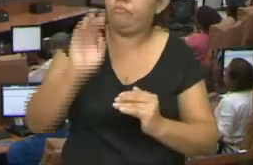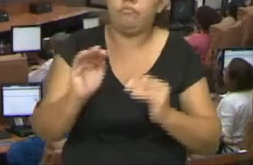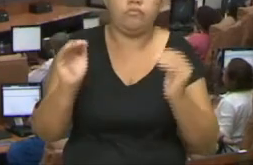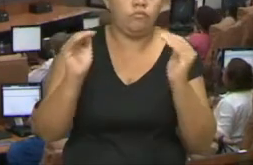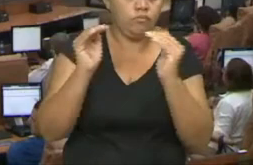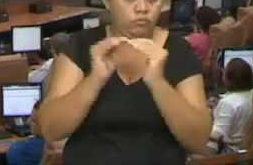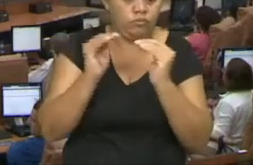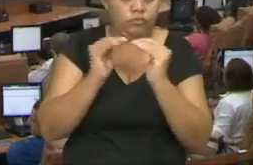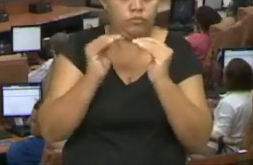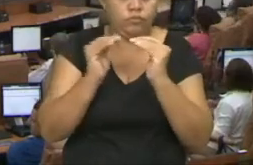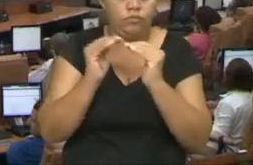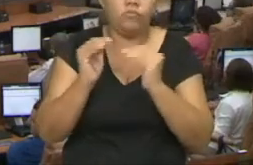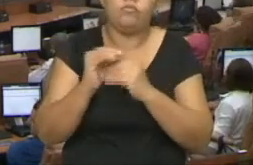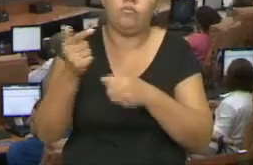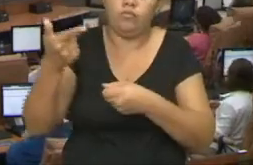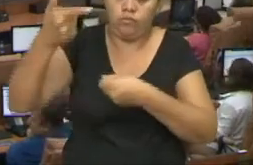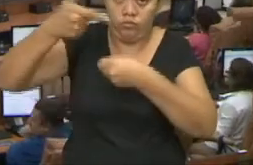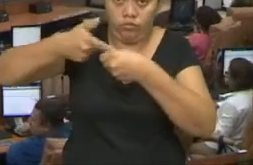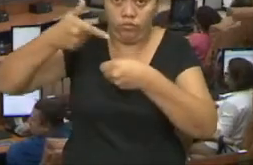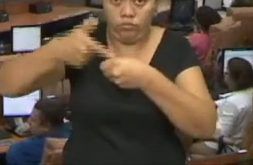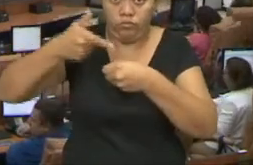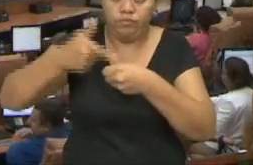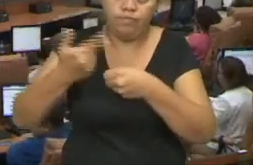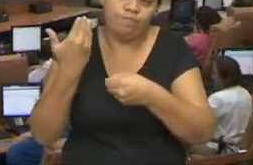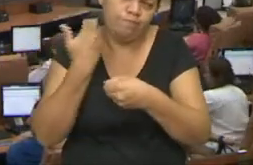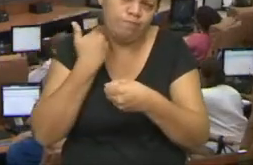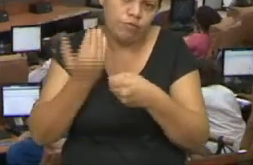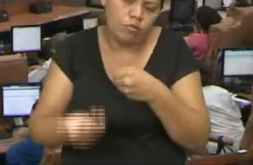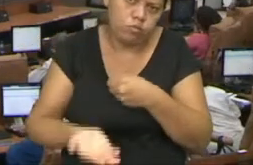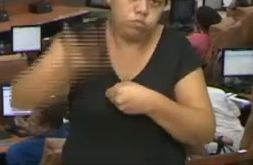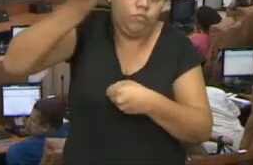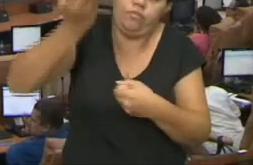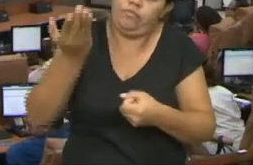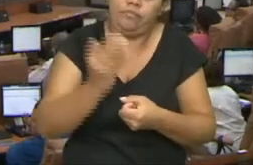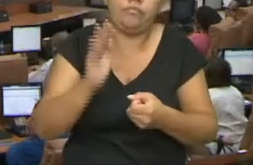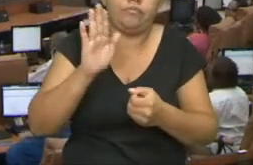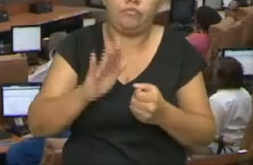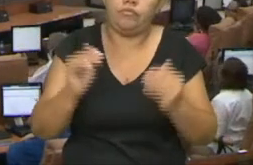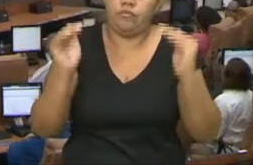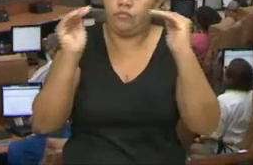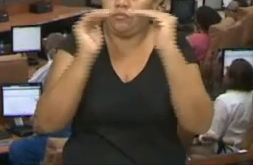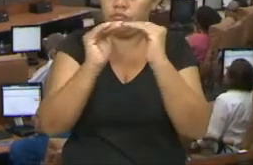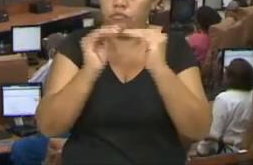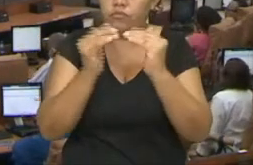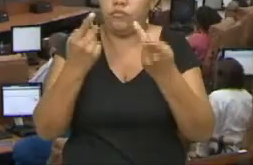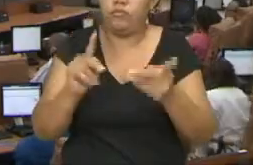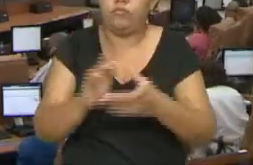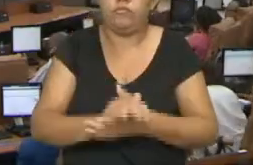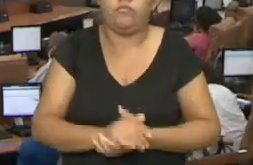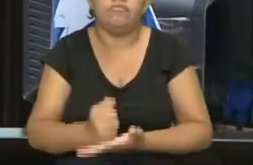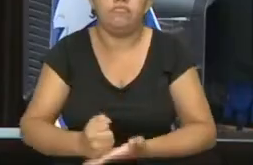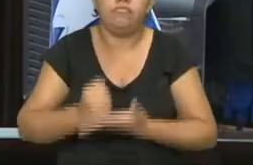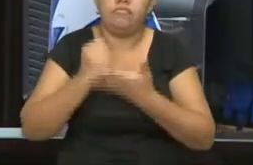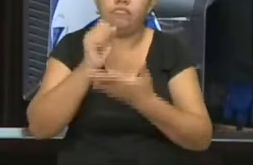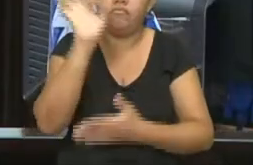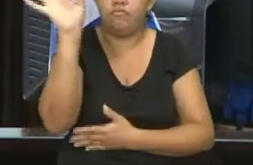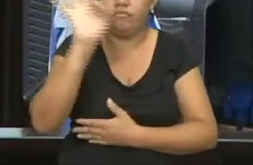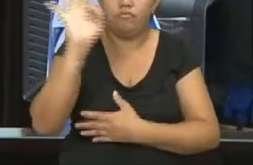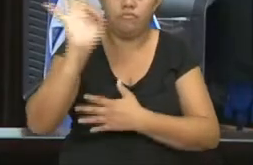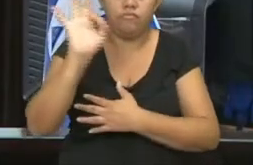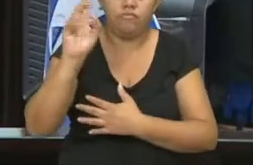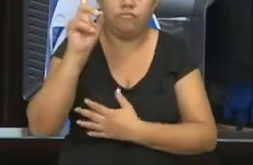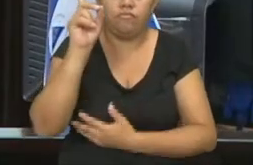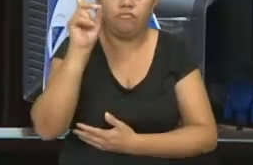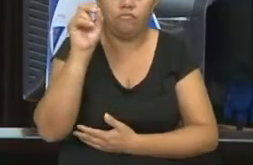decreto de contrato de préstamo fue enviado con carácter de urgencia por el presidente ilegítimo Daniel Ortega y fue aprobado por 90 diputados.